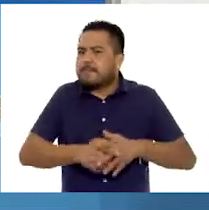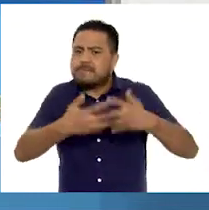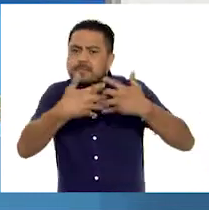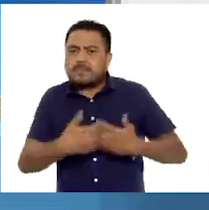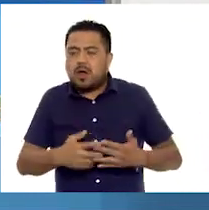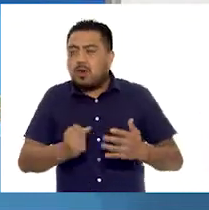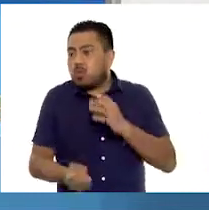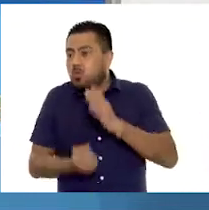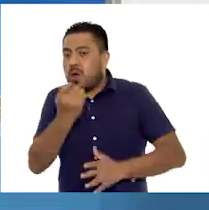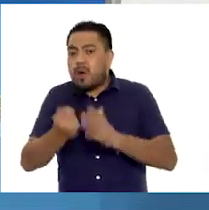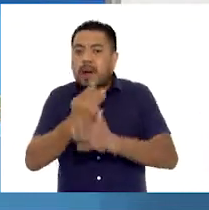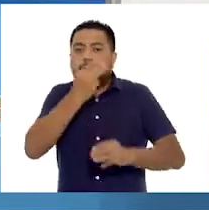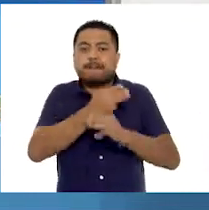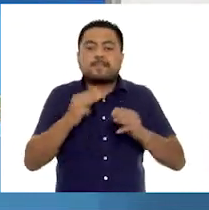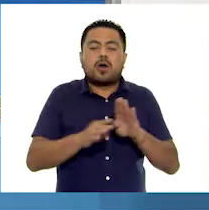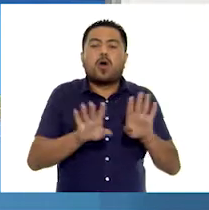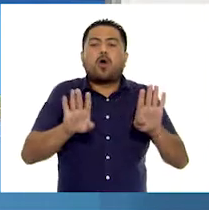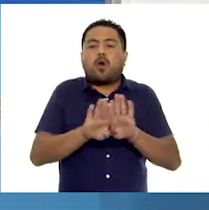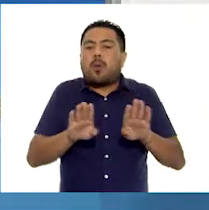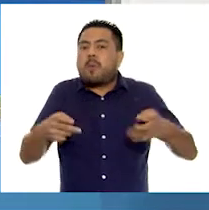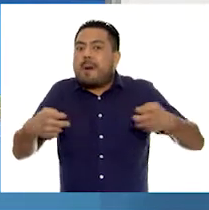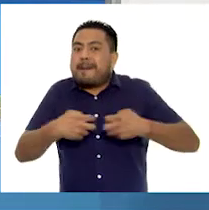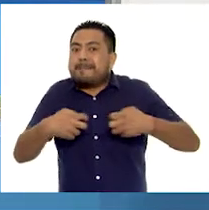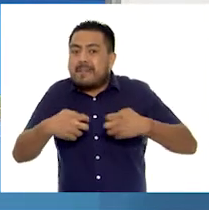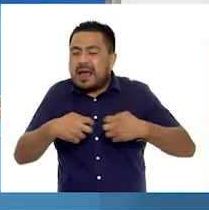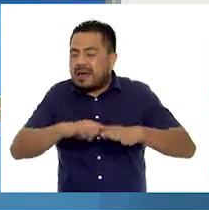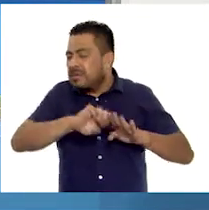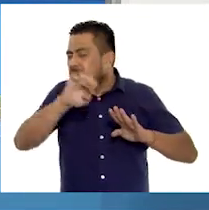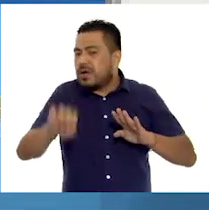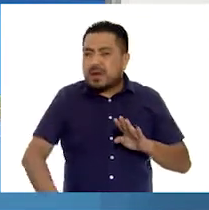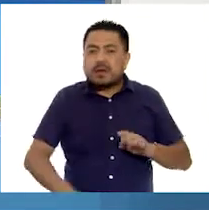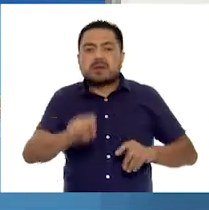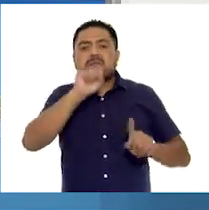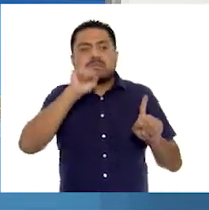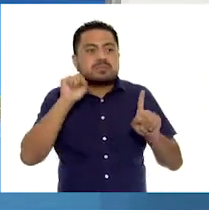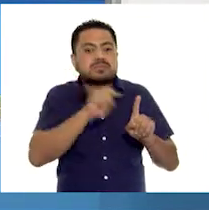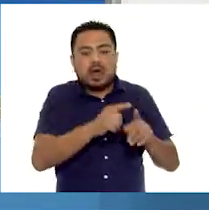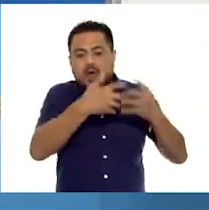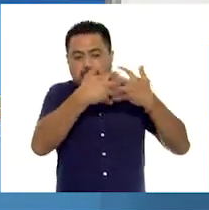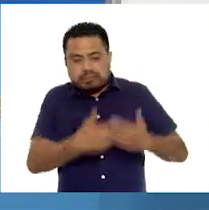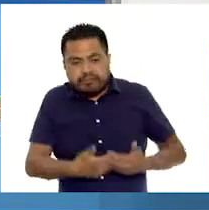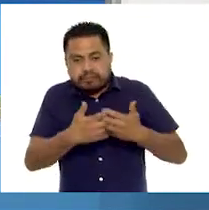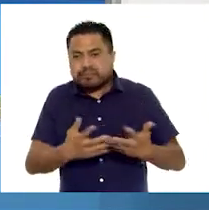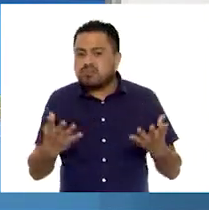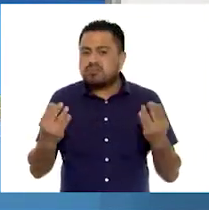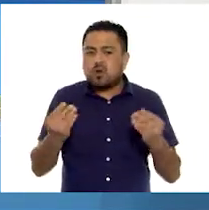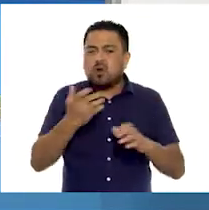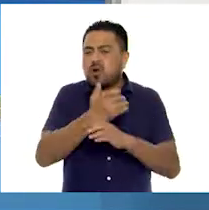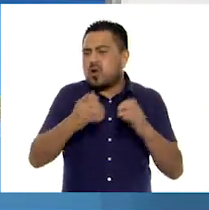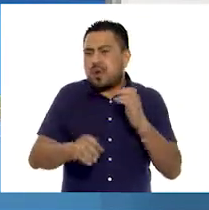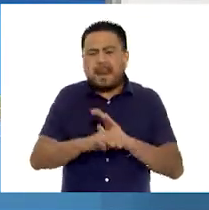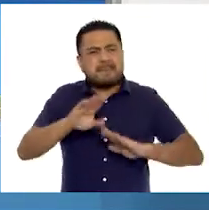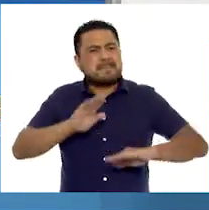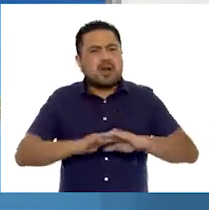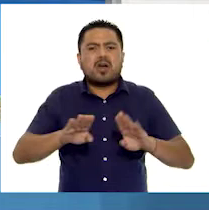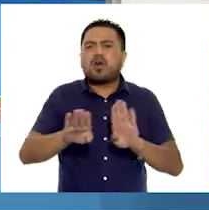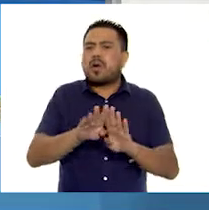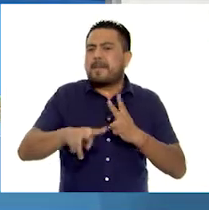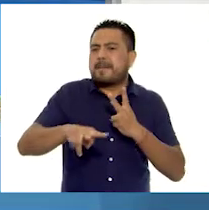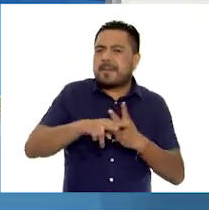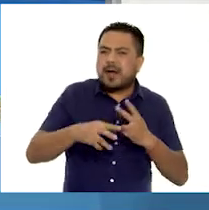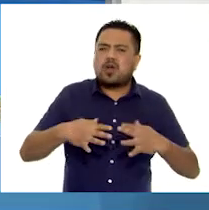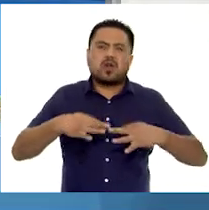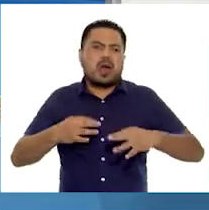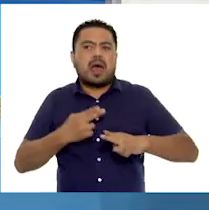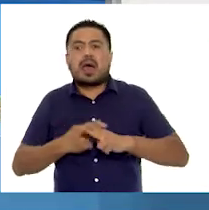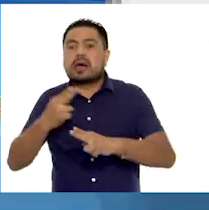materiales como el plástico por ejemplo con los que a su vez se producían pues muchísimos nuevos objetos desde envases ropa